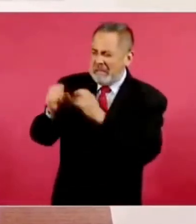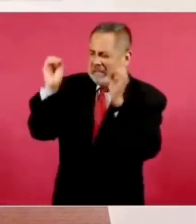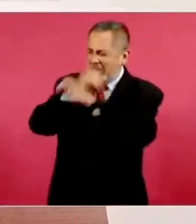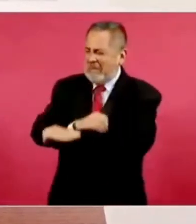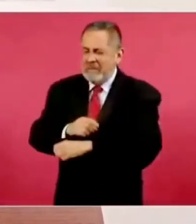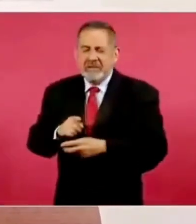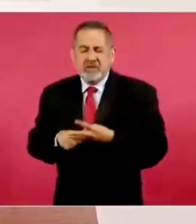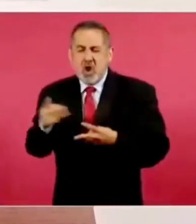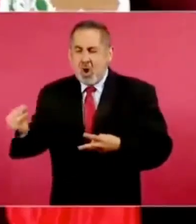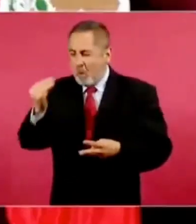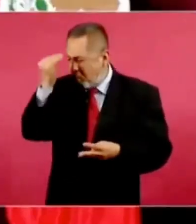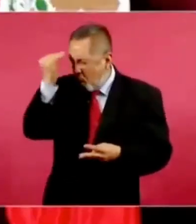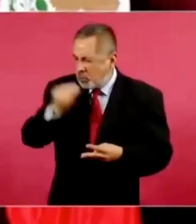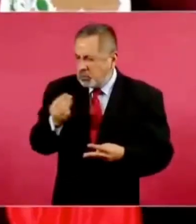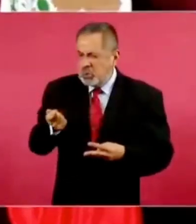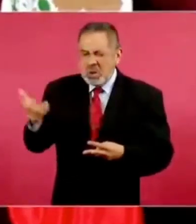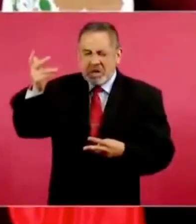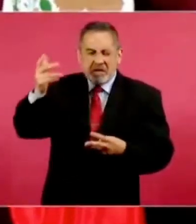monstruo,